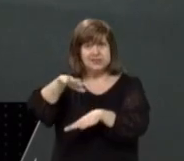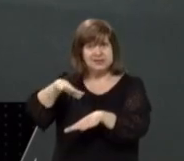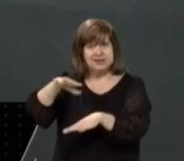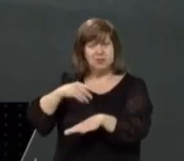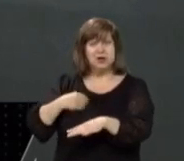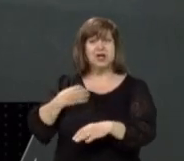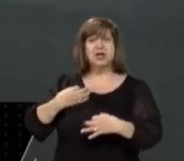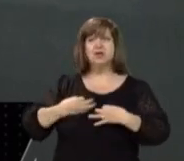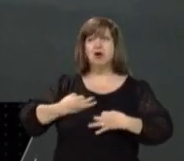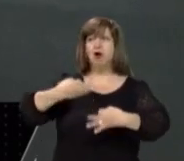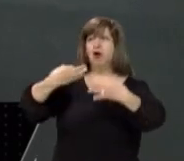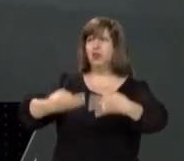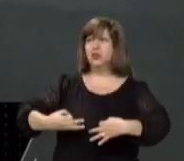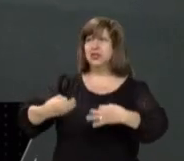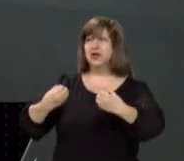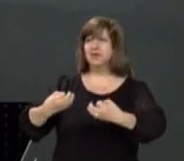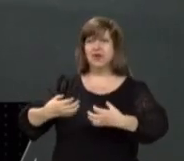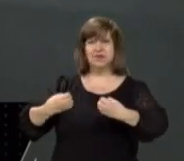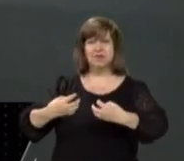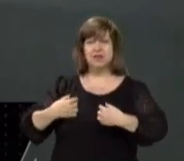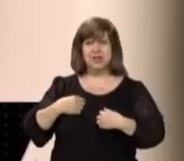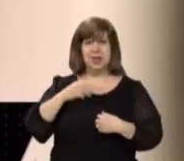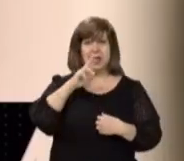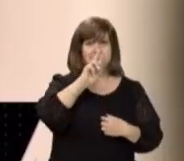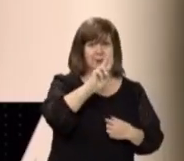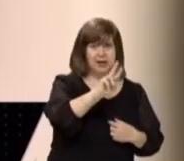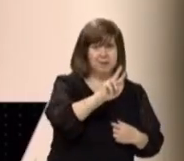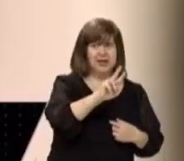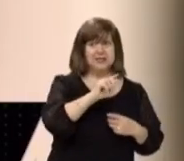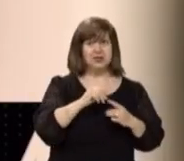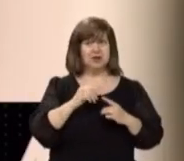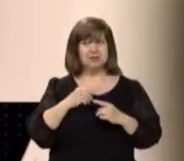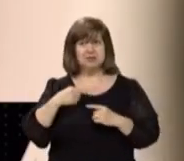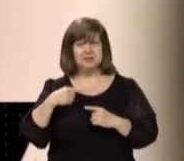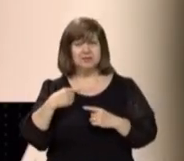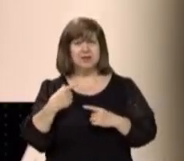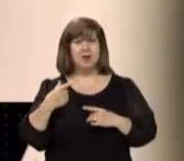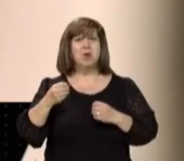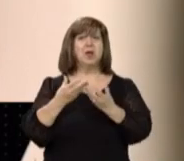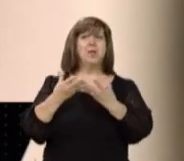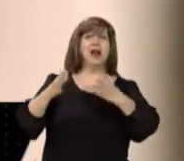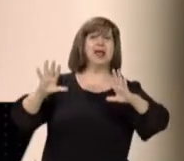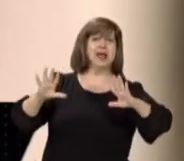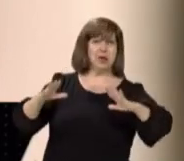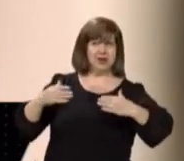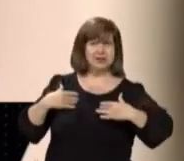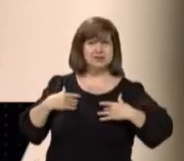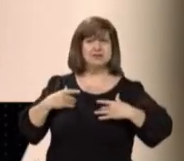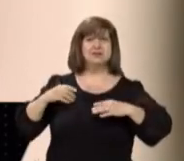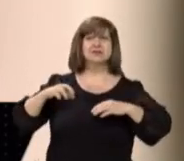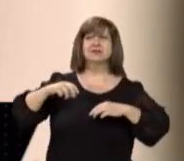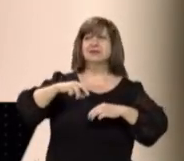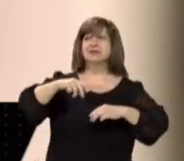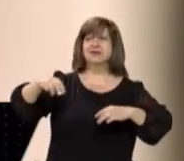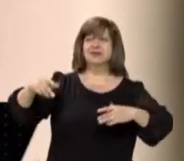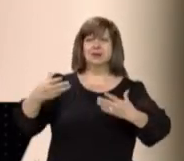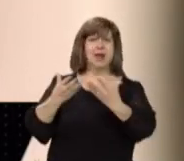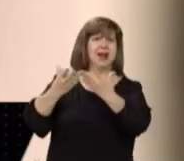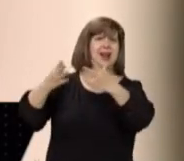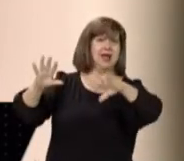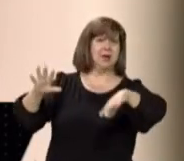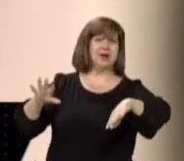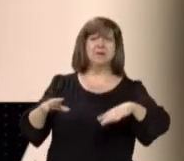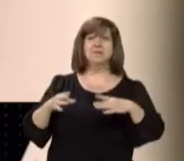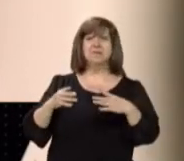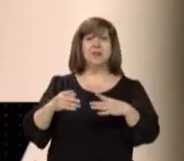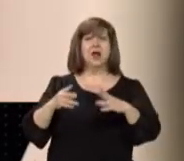mi buena conducta estoy saliendo de permiso. Ese sector es más libre, estamos más libres. En